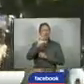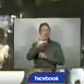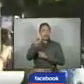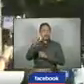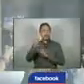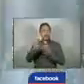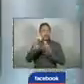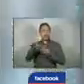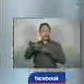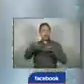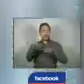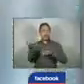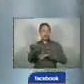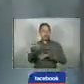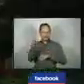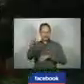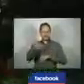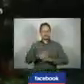de Morazán.